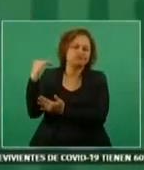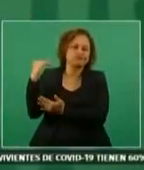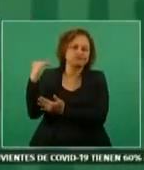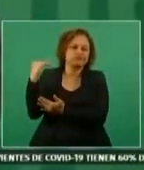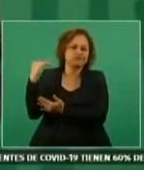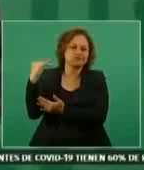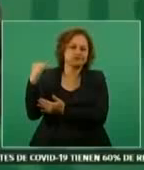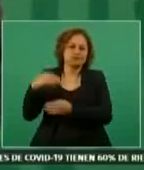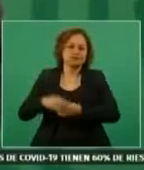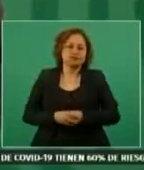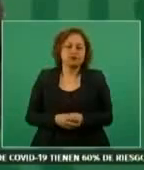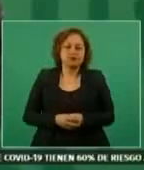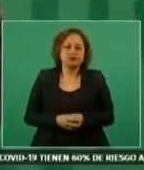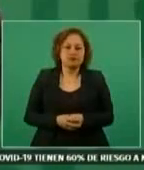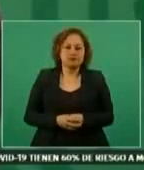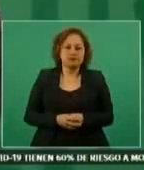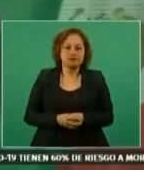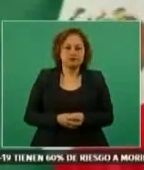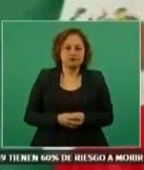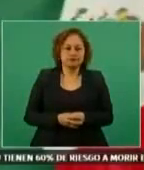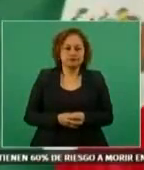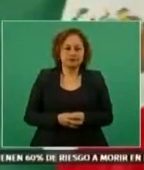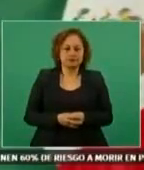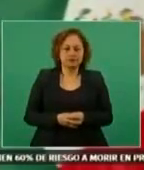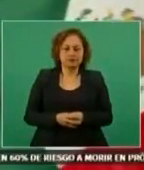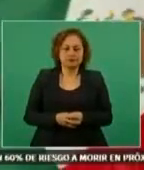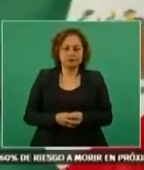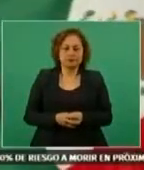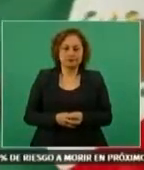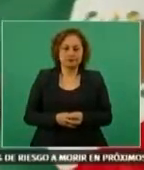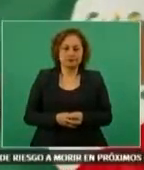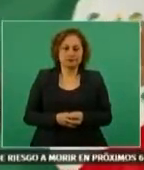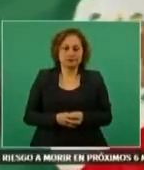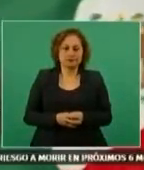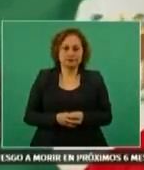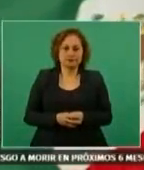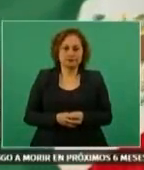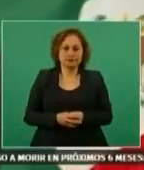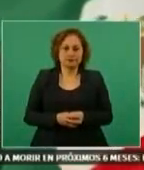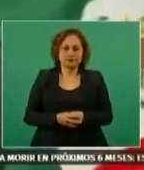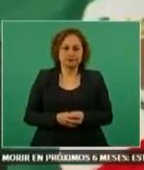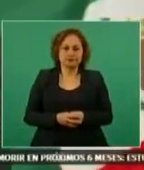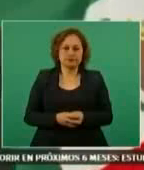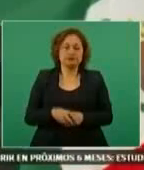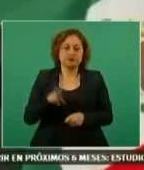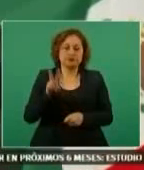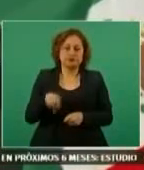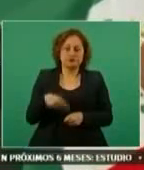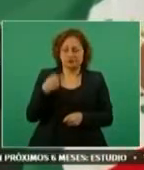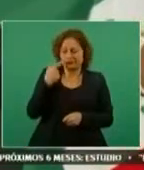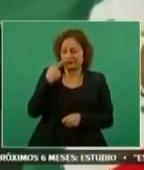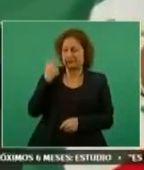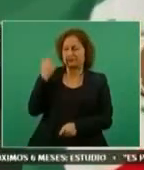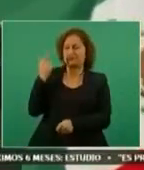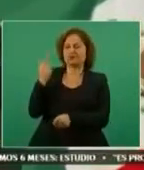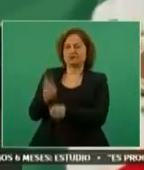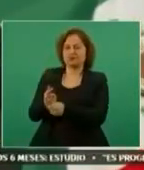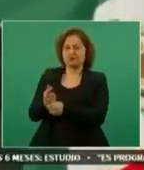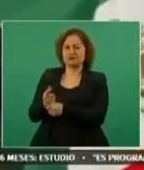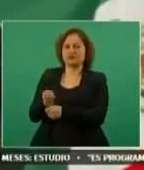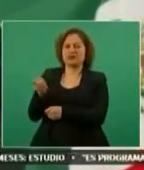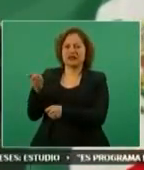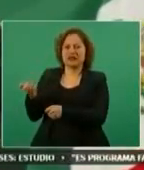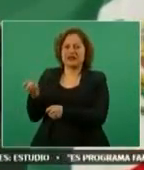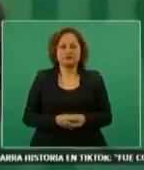que no checas tu Twitter? No lo checas. Ayer todos estábamos felices con esa decisión. Dijo que no tenían justificación el cancelar